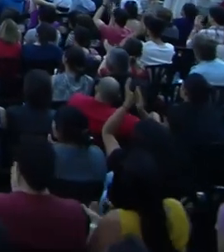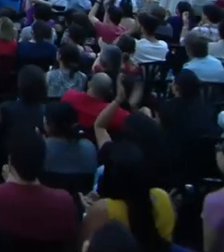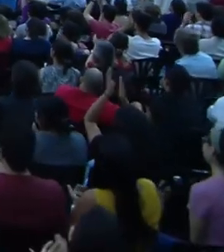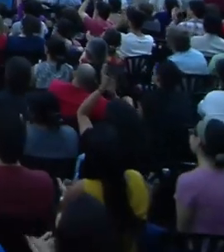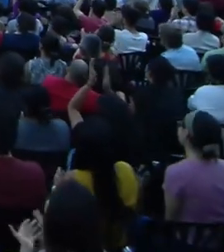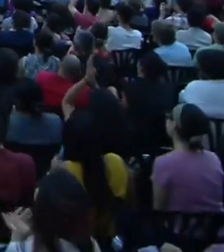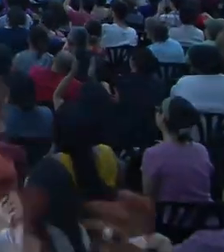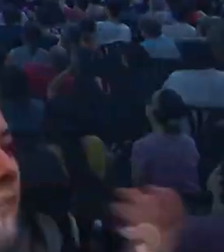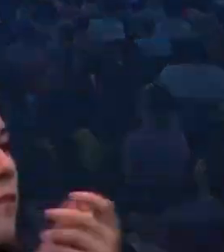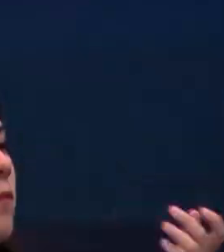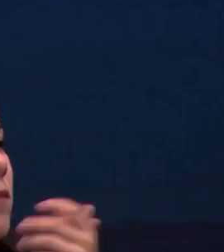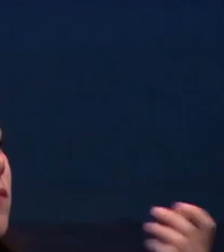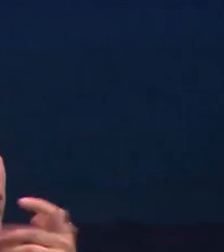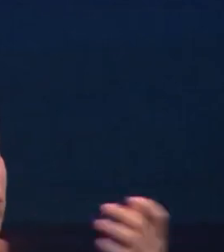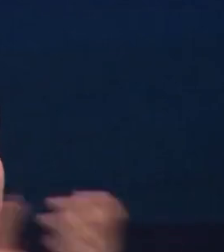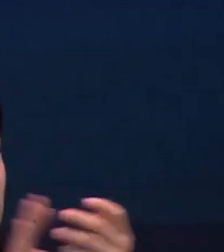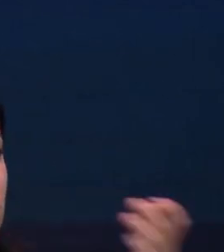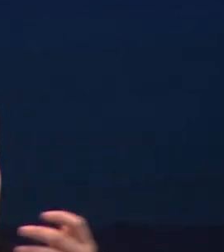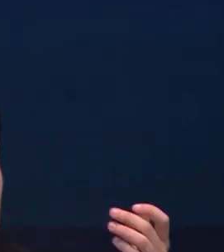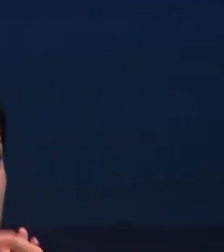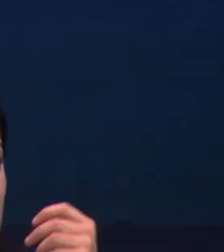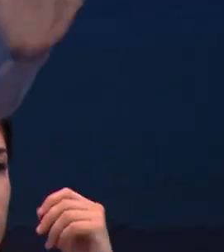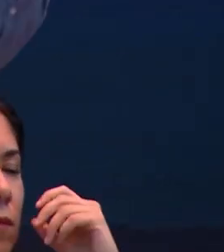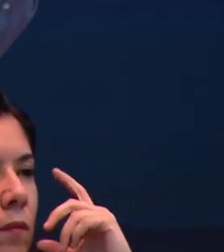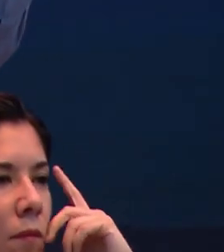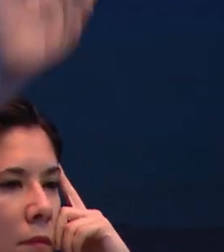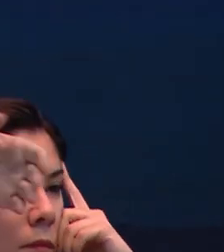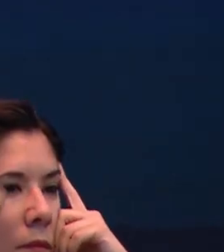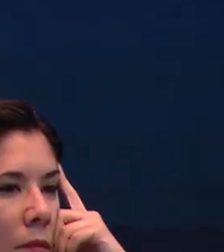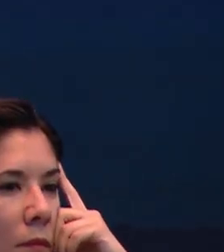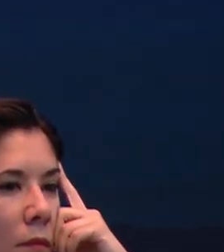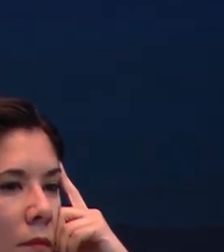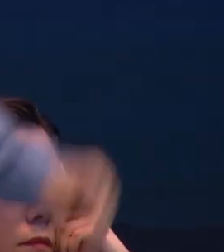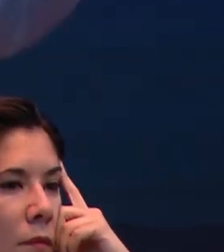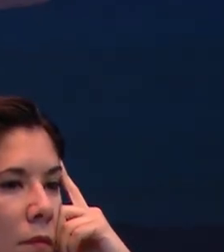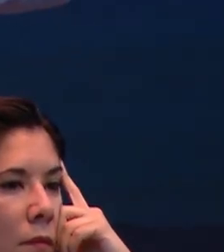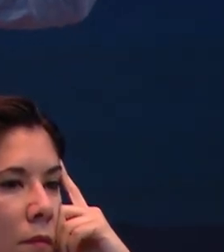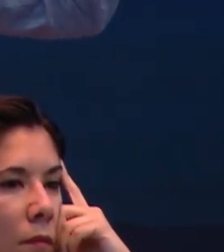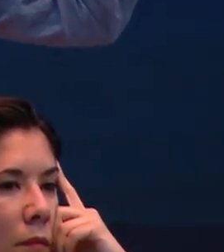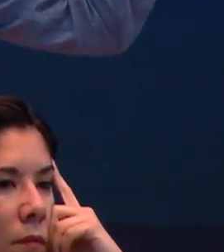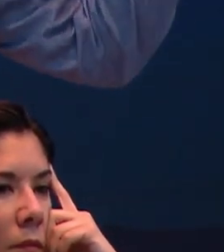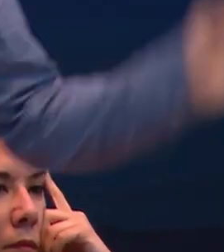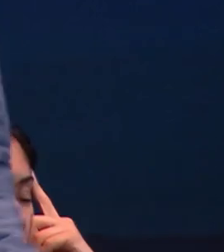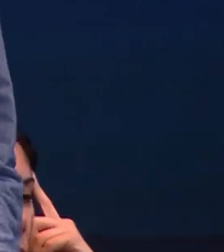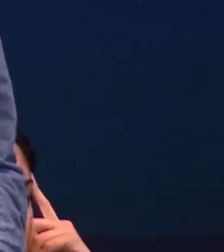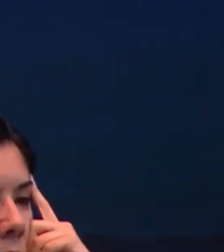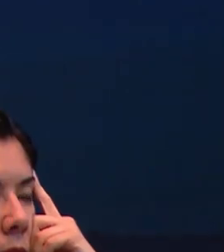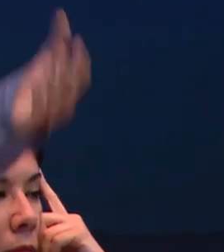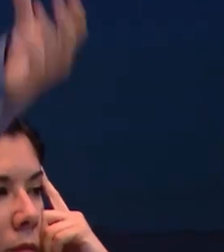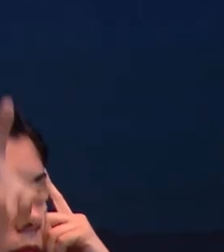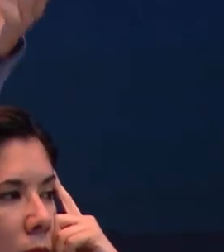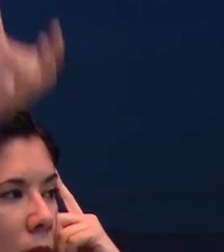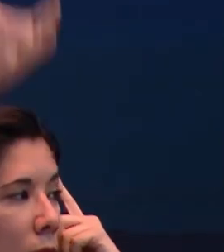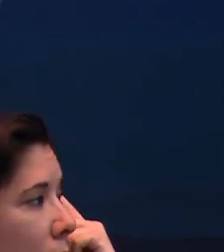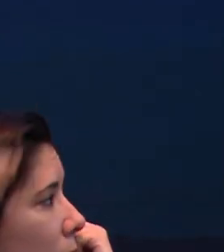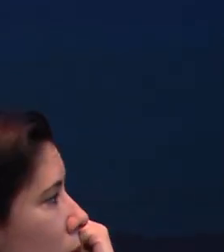Yo vengo de una experiencia que no sería posible sin el movimiento de los indignados, que no sería